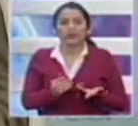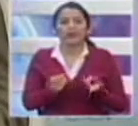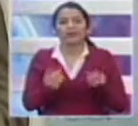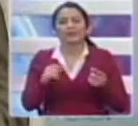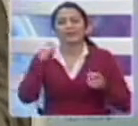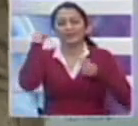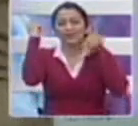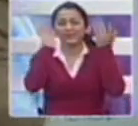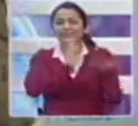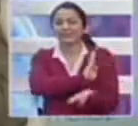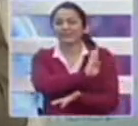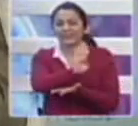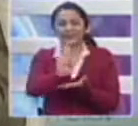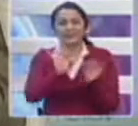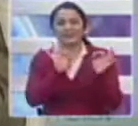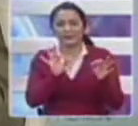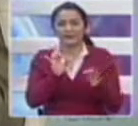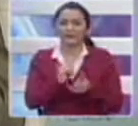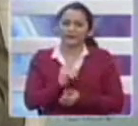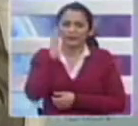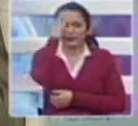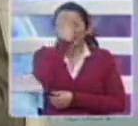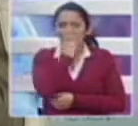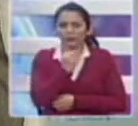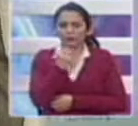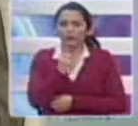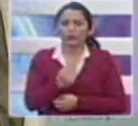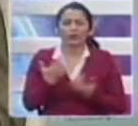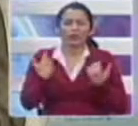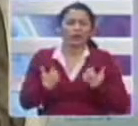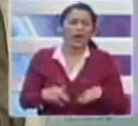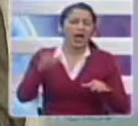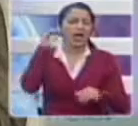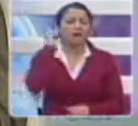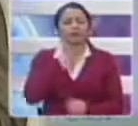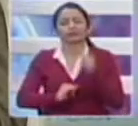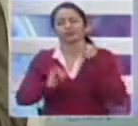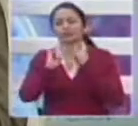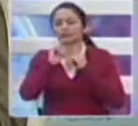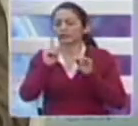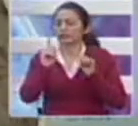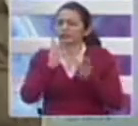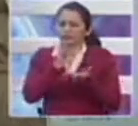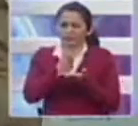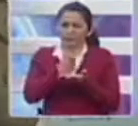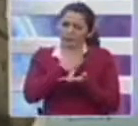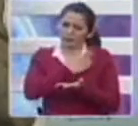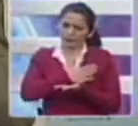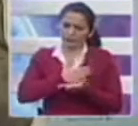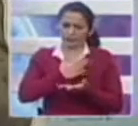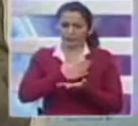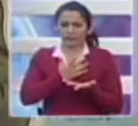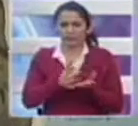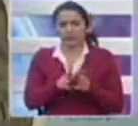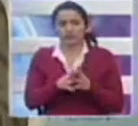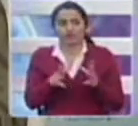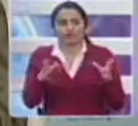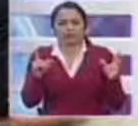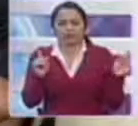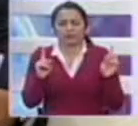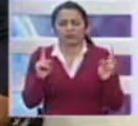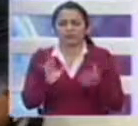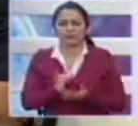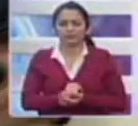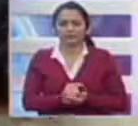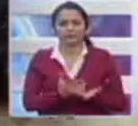que es fundamental, pero evitando los excesos. Eso creo que es un propósito que tenemos que protegernos y ayudarnos entre todos. ¿Y el tema